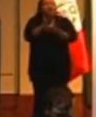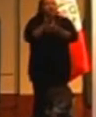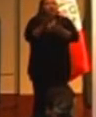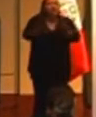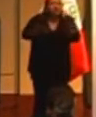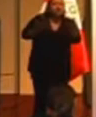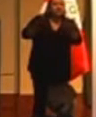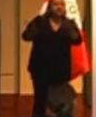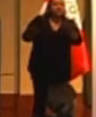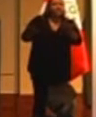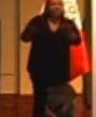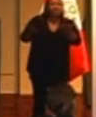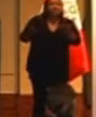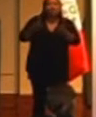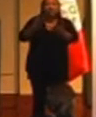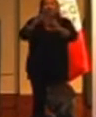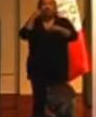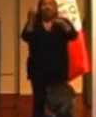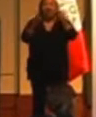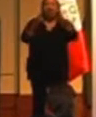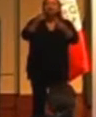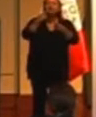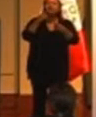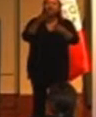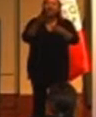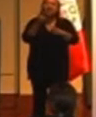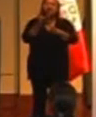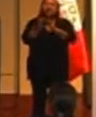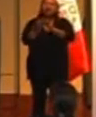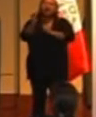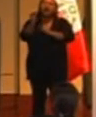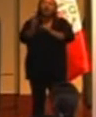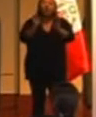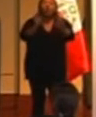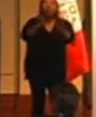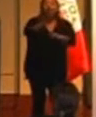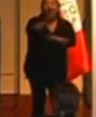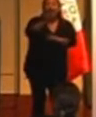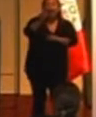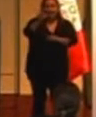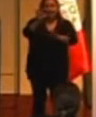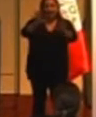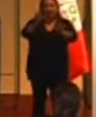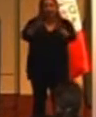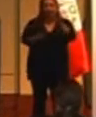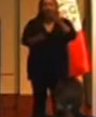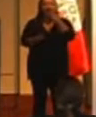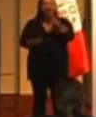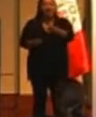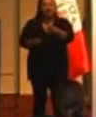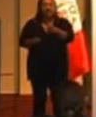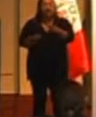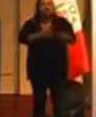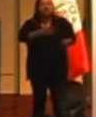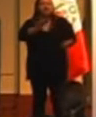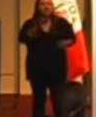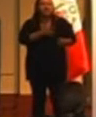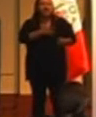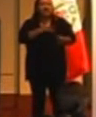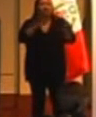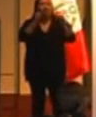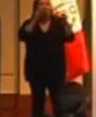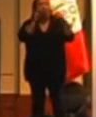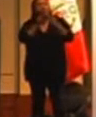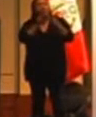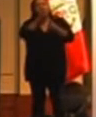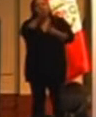dicen, todavía es más. 9 de cada 10 personas mencionan que ellos han sentido o que conocen